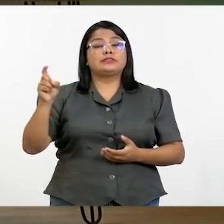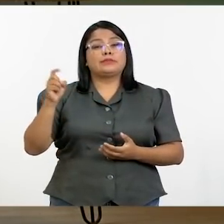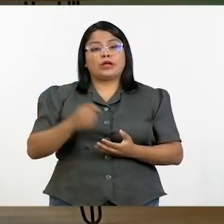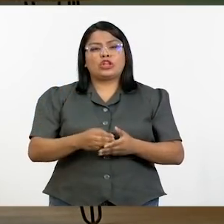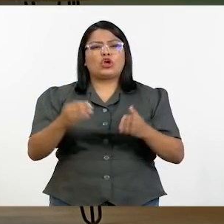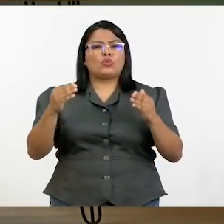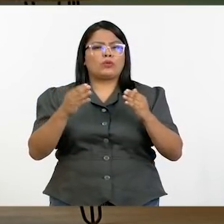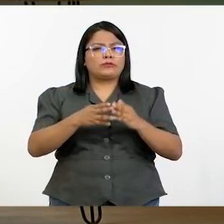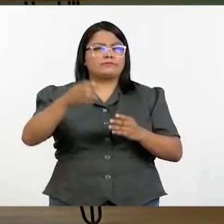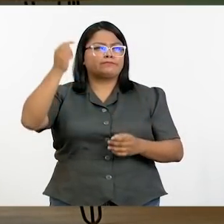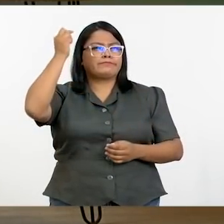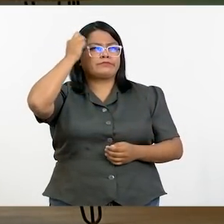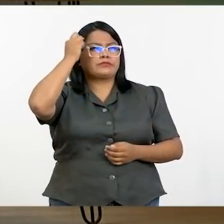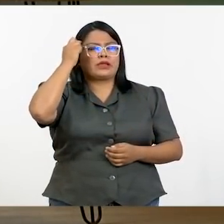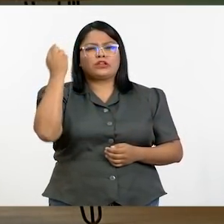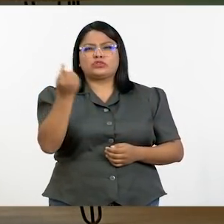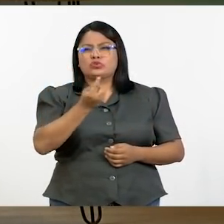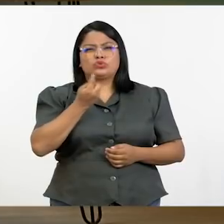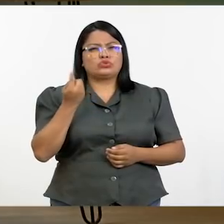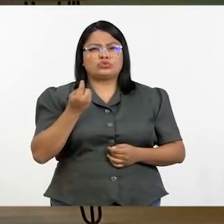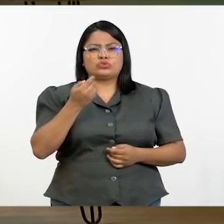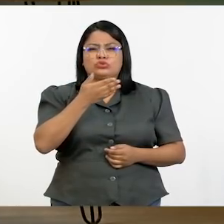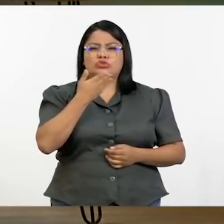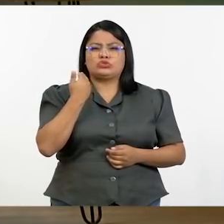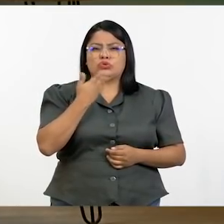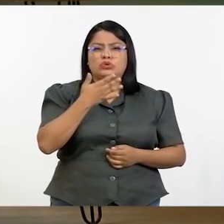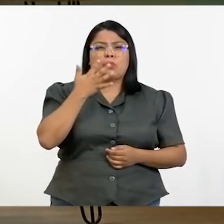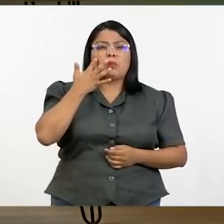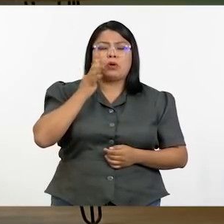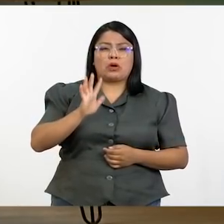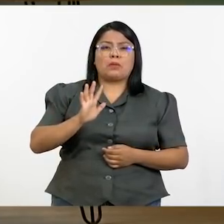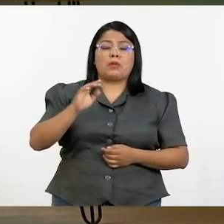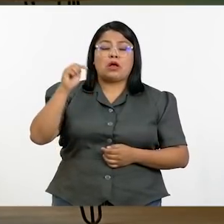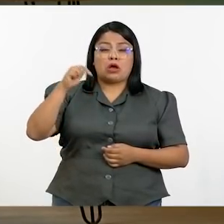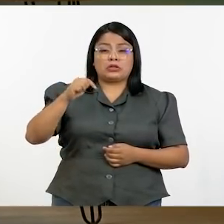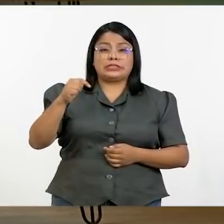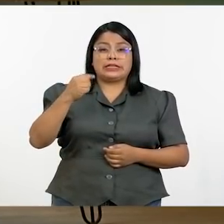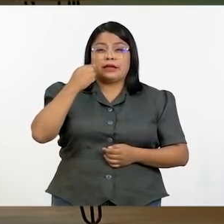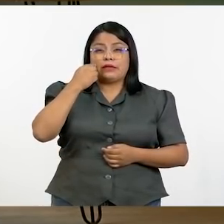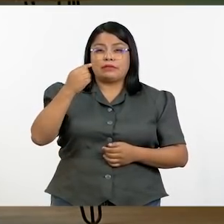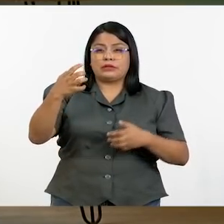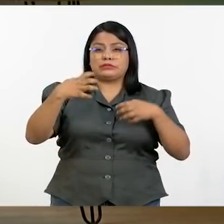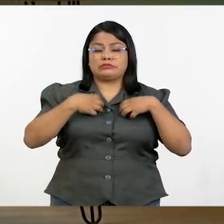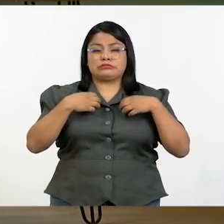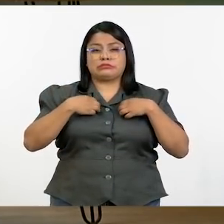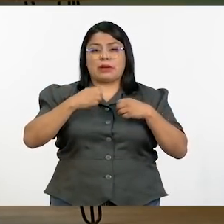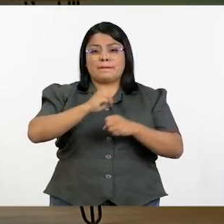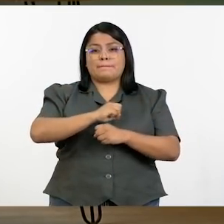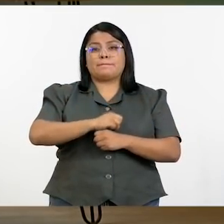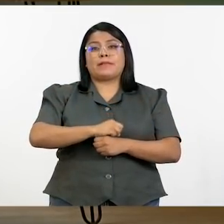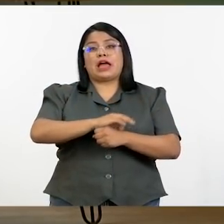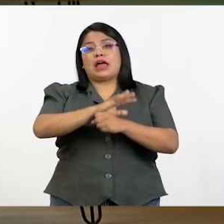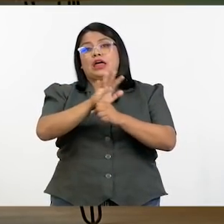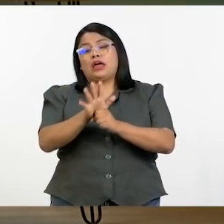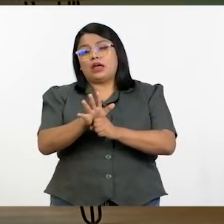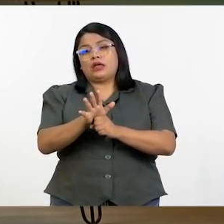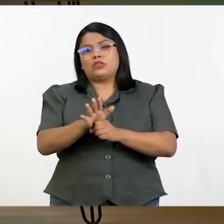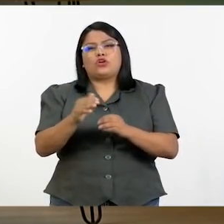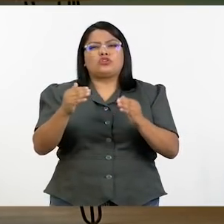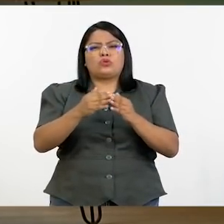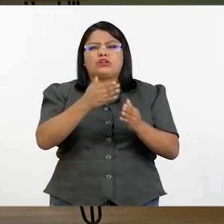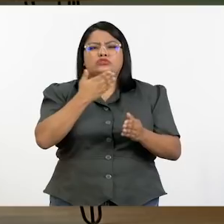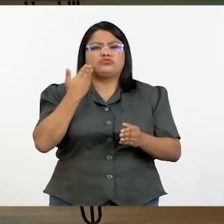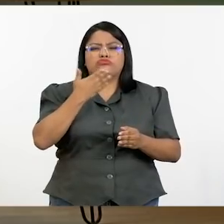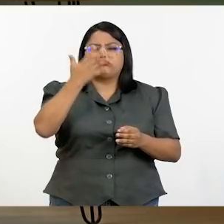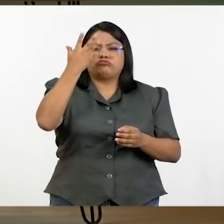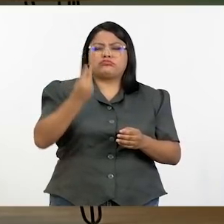semana, y también pensando no solamente en situaciones como lo que acabamos de vivir de la pandemia, sino también en